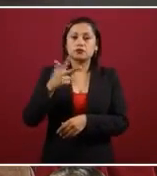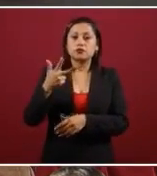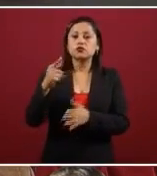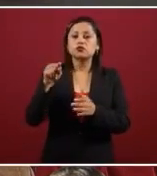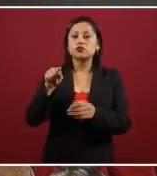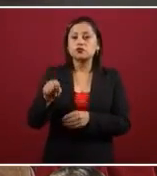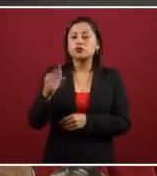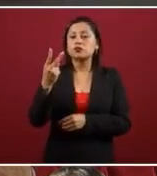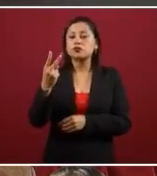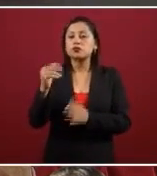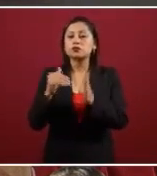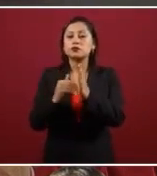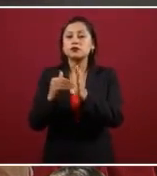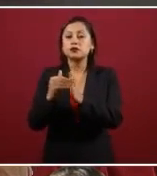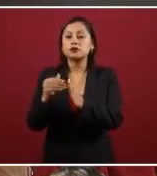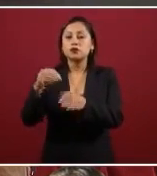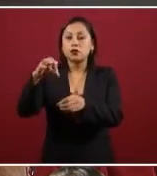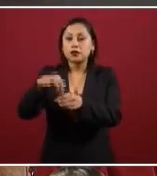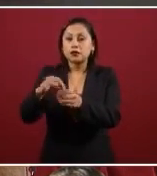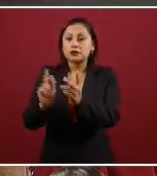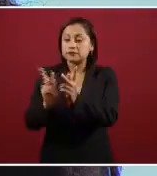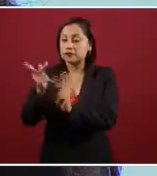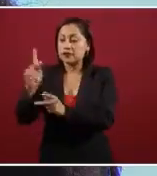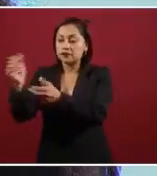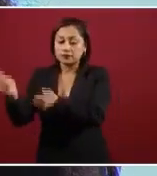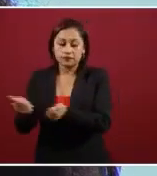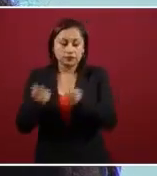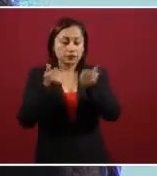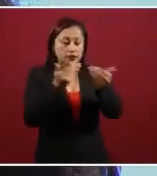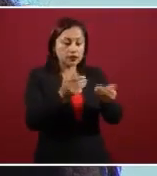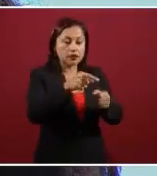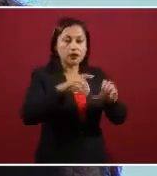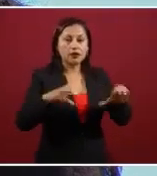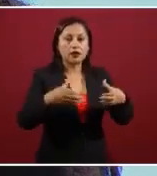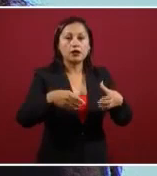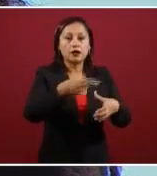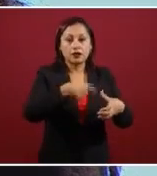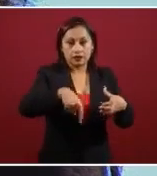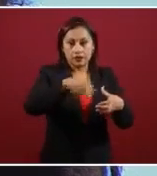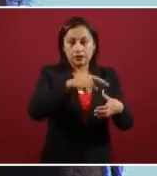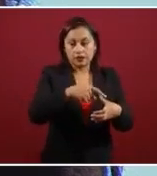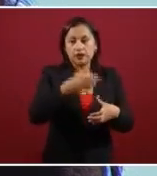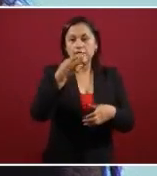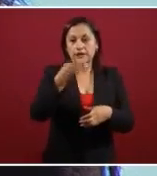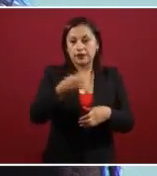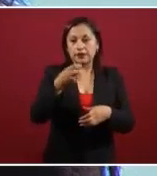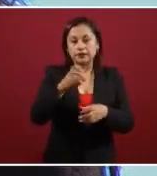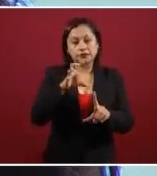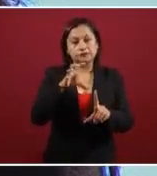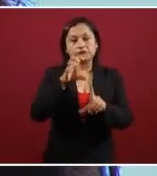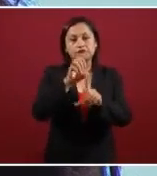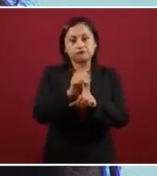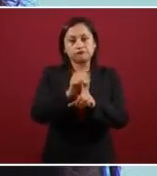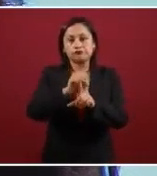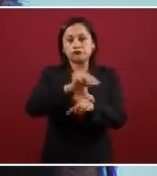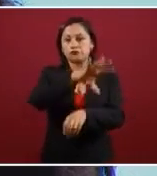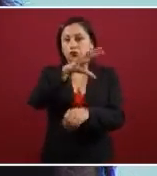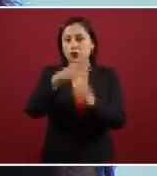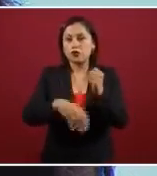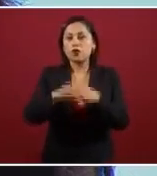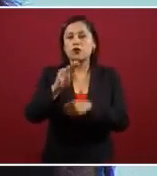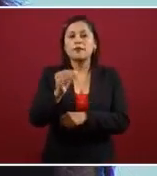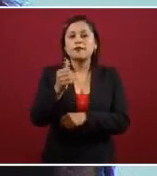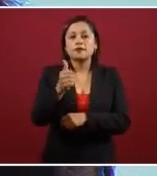plantas entregadas a los sembradores, es ahí donde comentaba lo del prendimiento, que va al 96%, y que